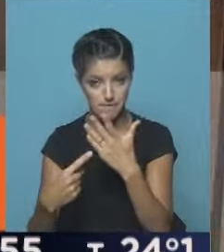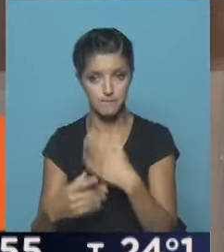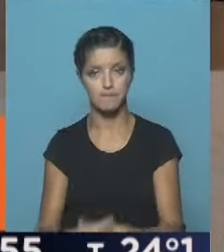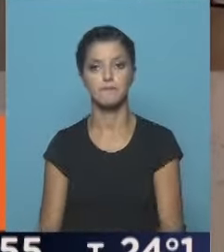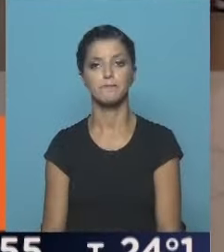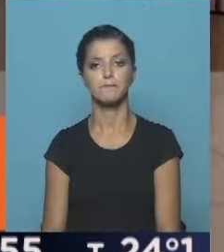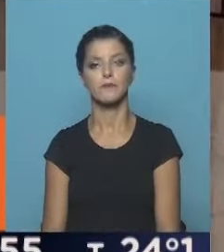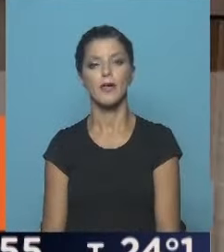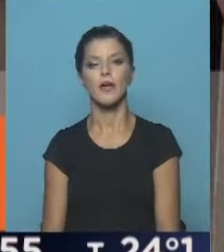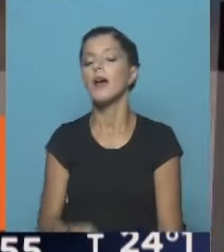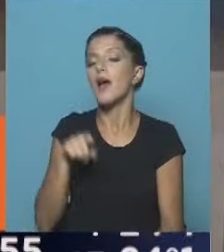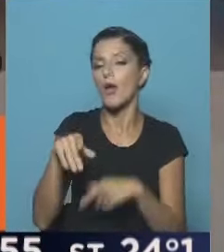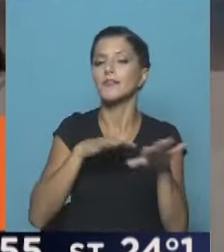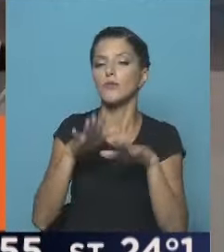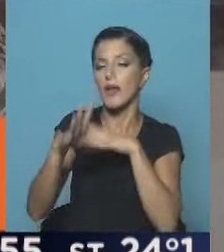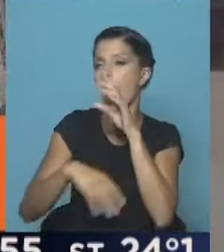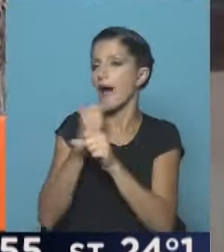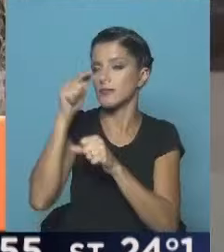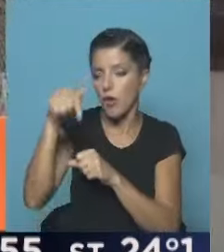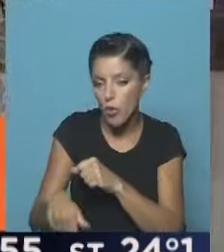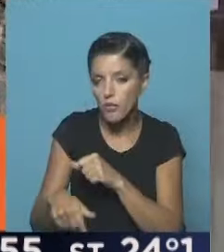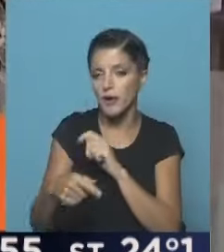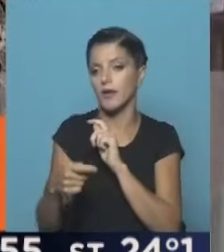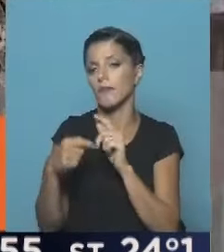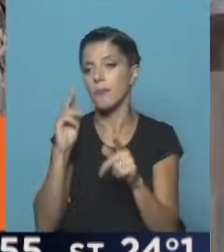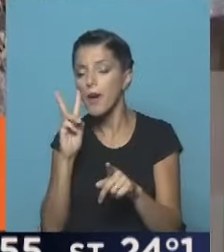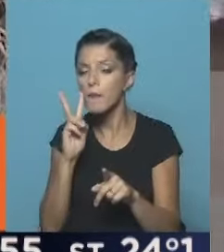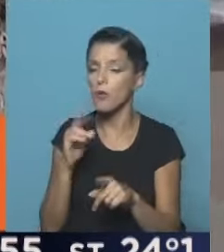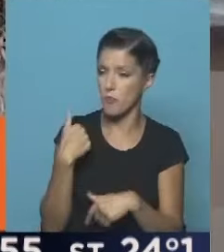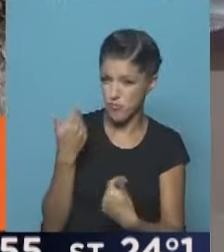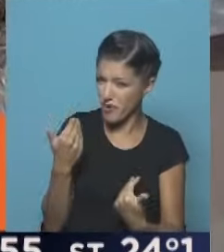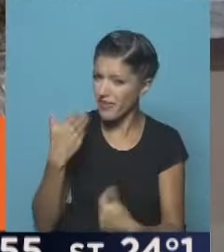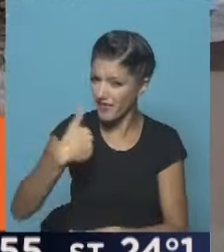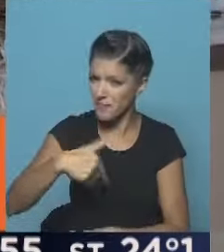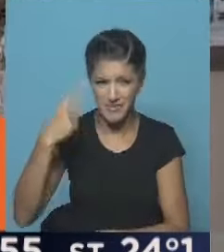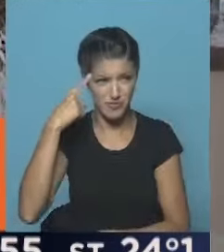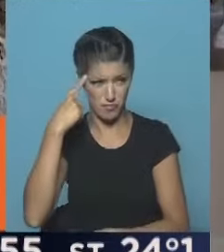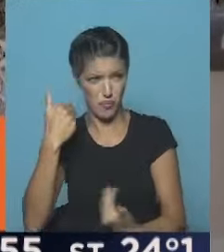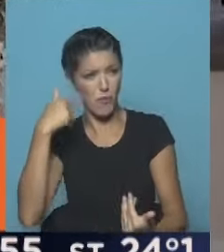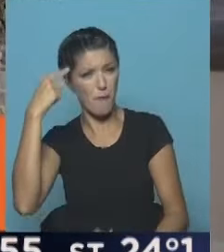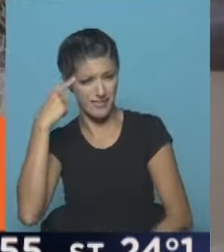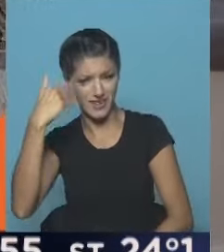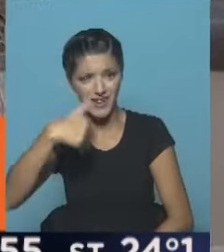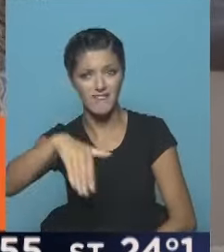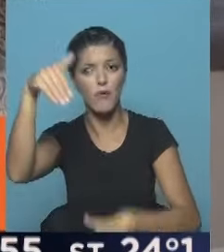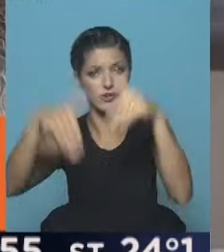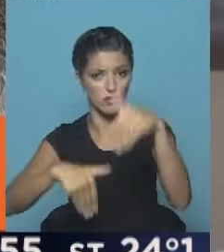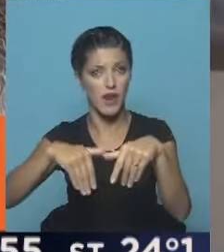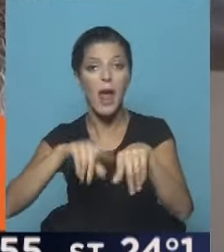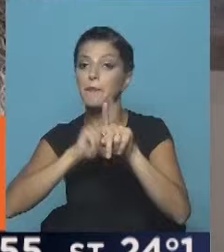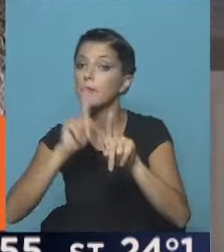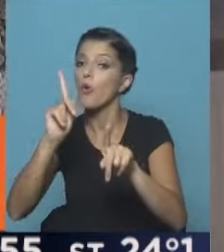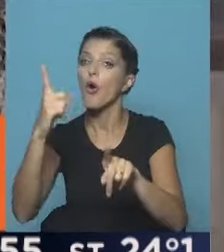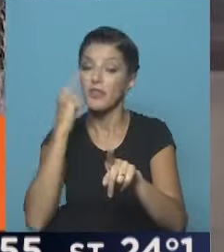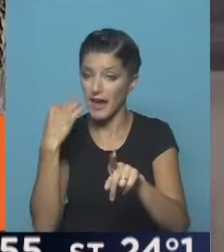de lo que se viene dando, de las medidas que vienen dándose, ¿uno puede esperar que vaya a haber elecciones en el momento que tiene que haberlas el año que